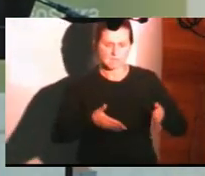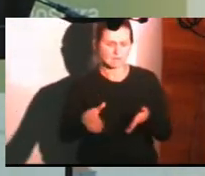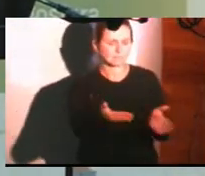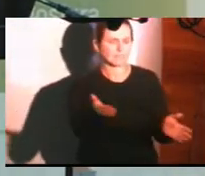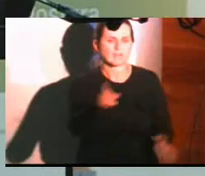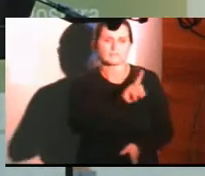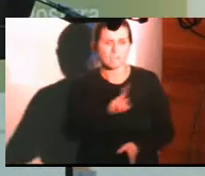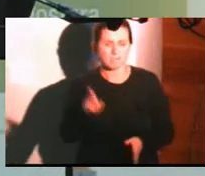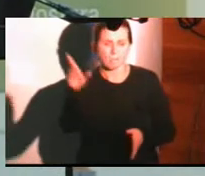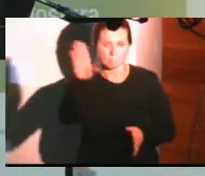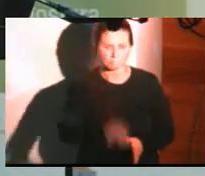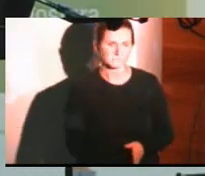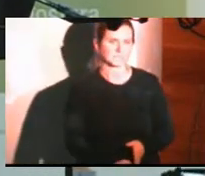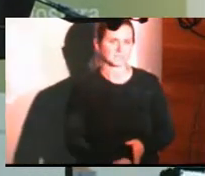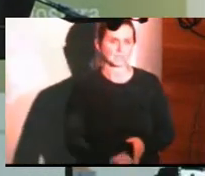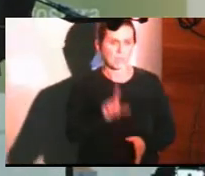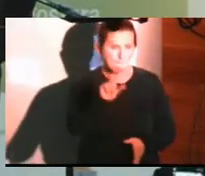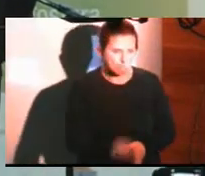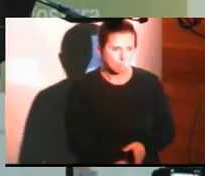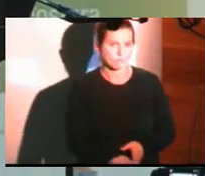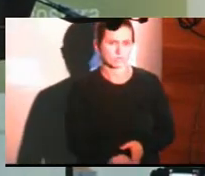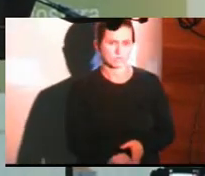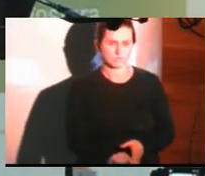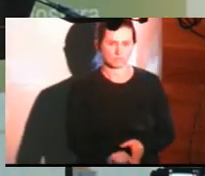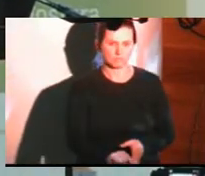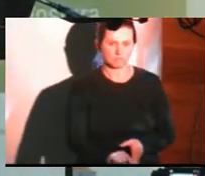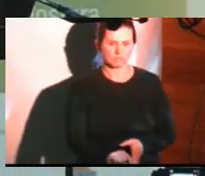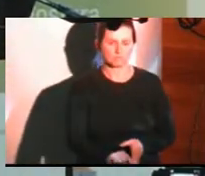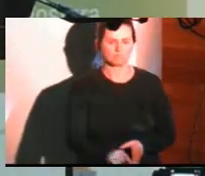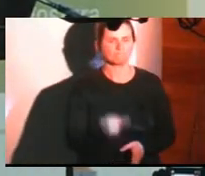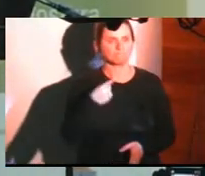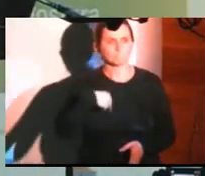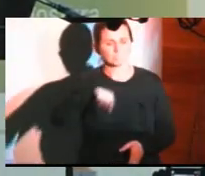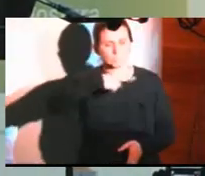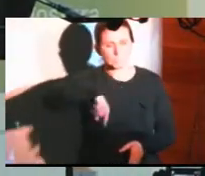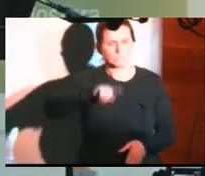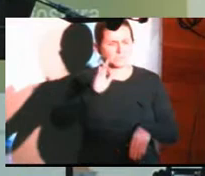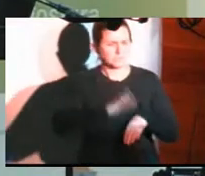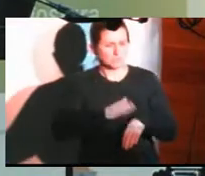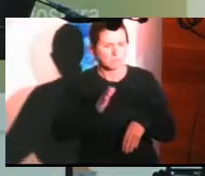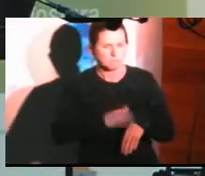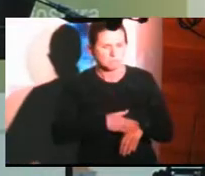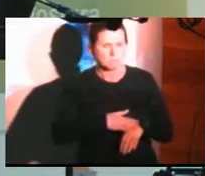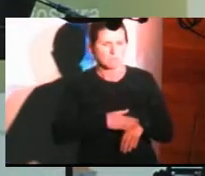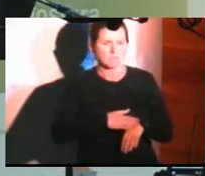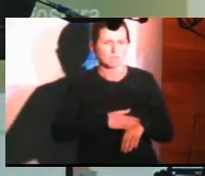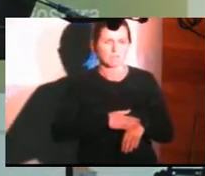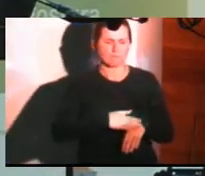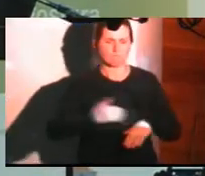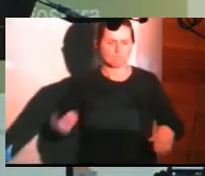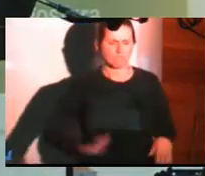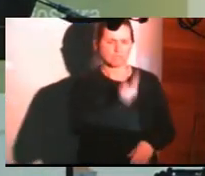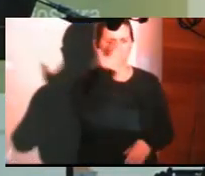derivan justamente de los accidentes en las rutas. Entonces, como Estado, tenemos la gran responsabilidad de